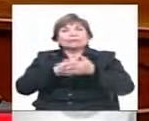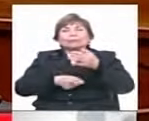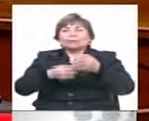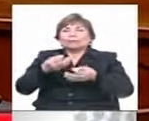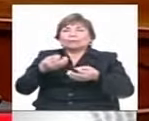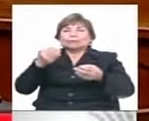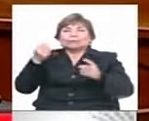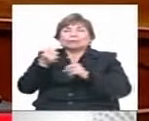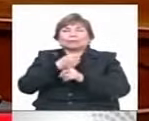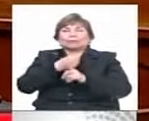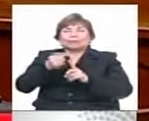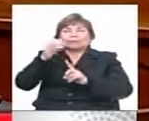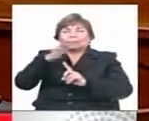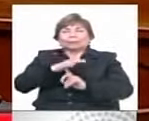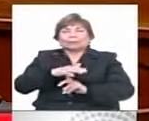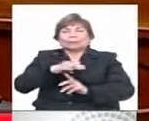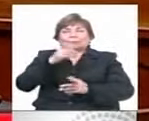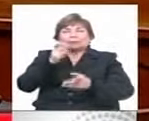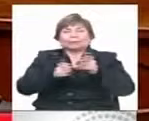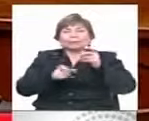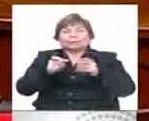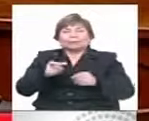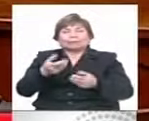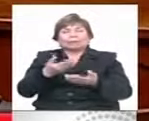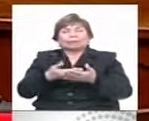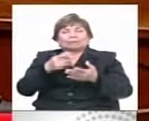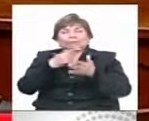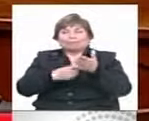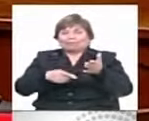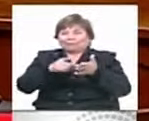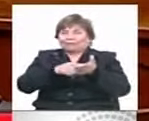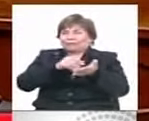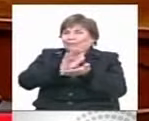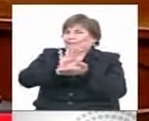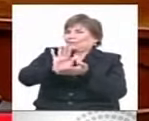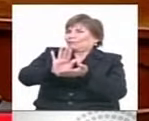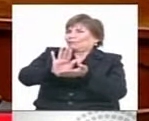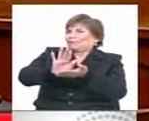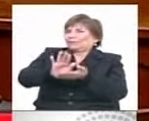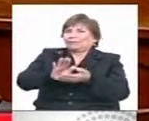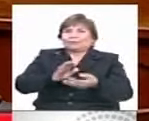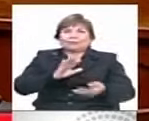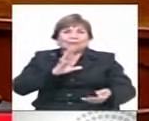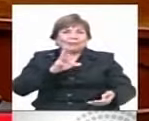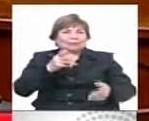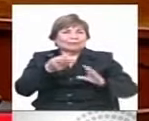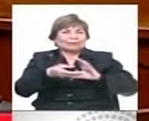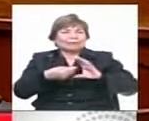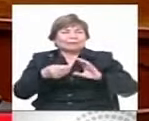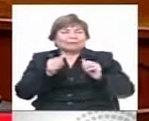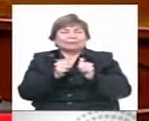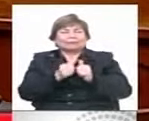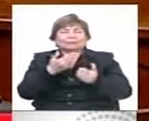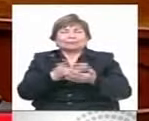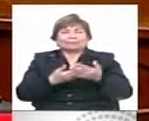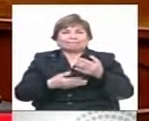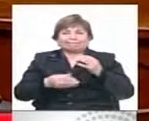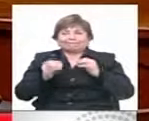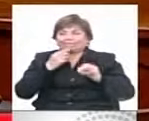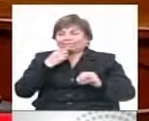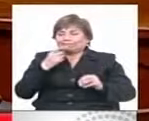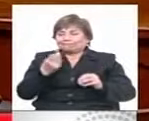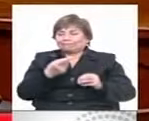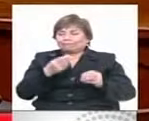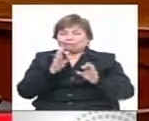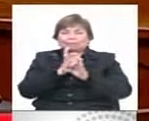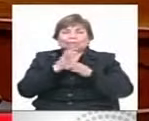género, la inseguridad ciudadana, la discriminación, la corrupción y el narcotráfico son